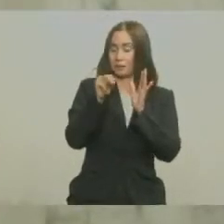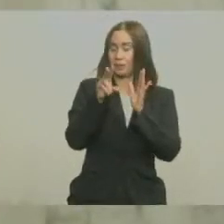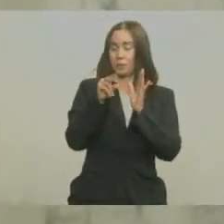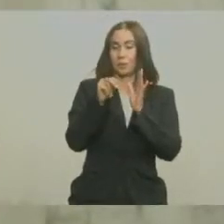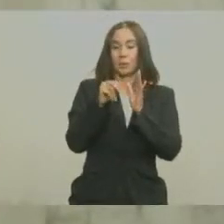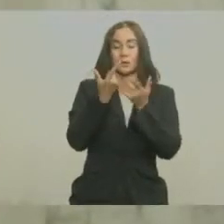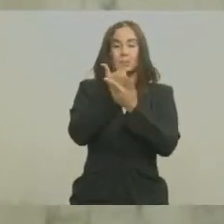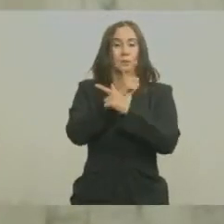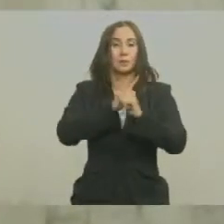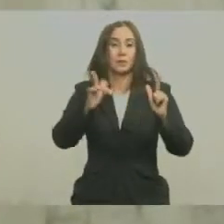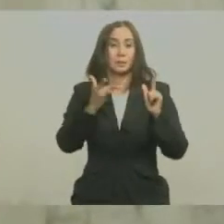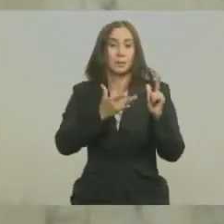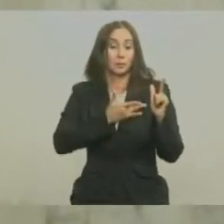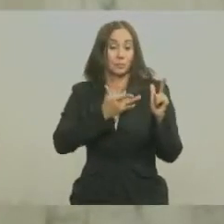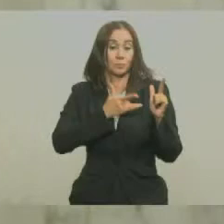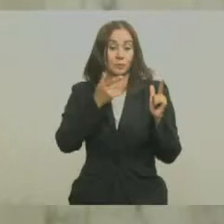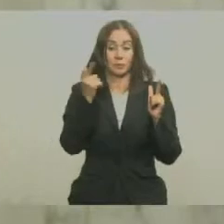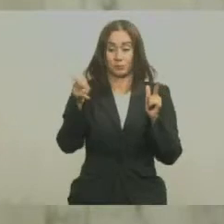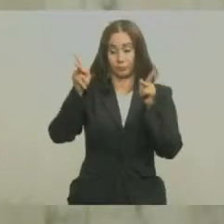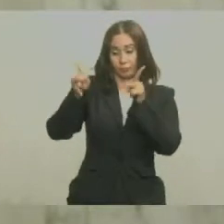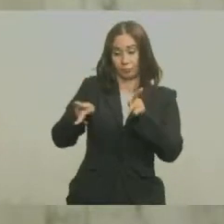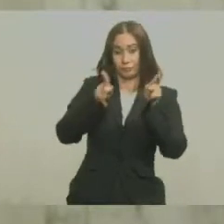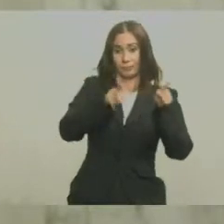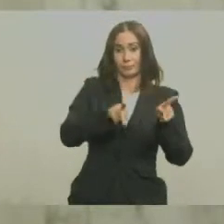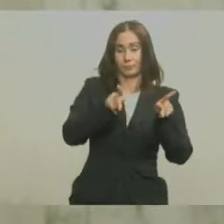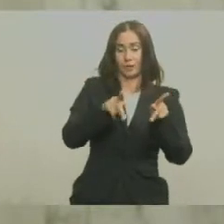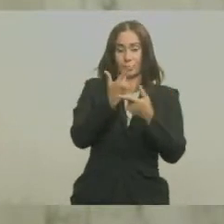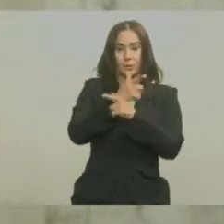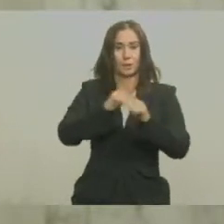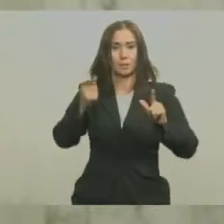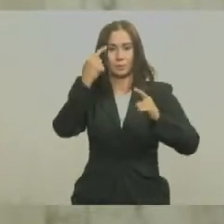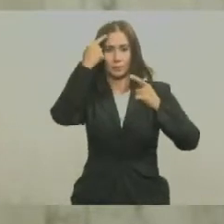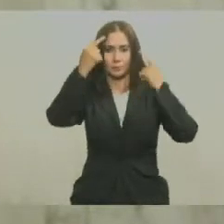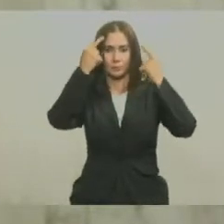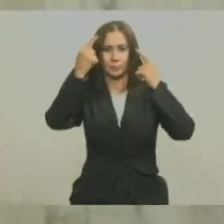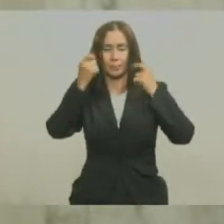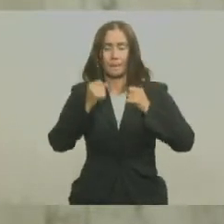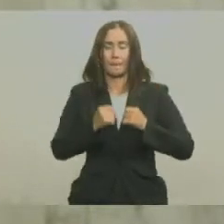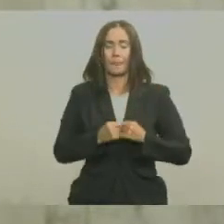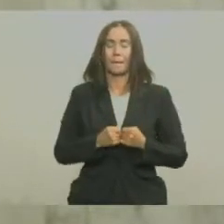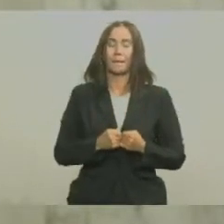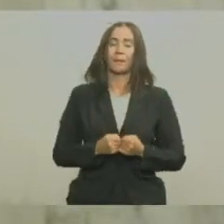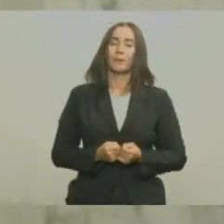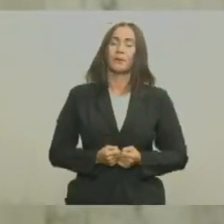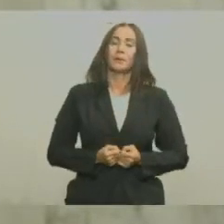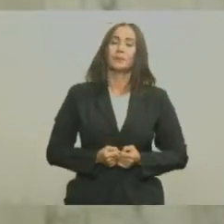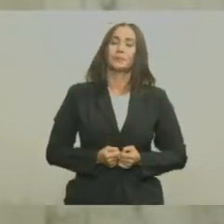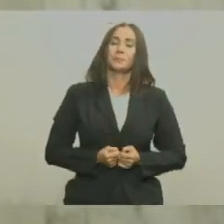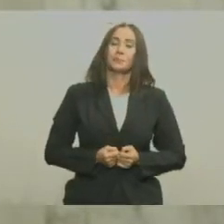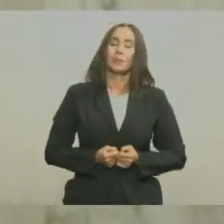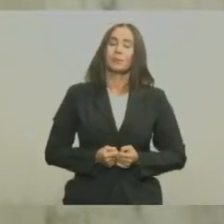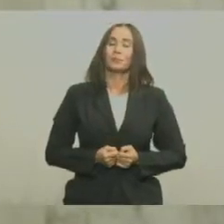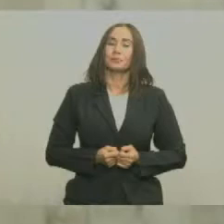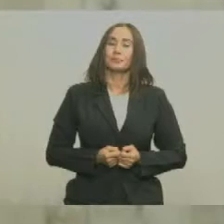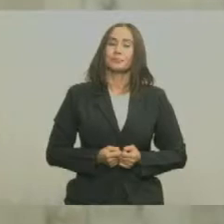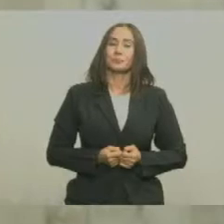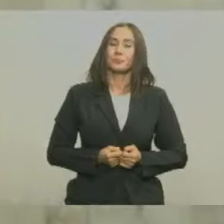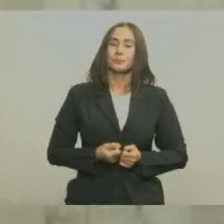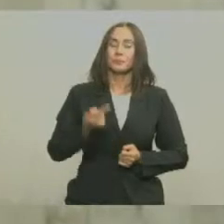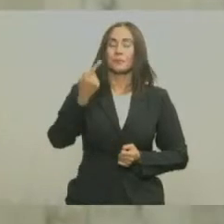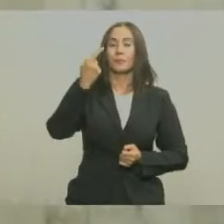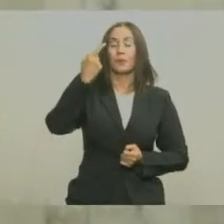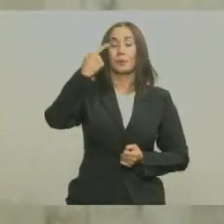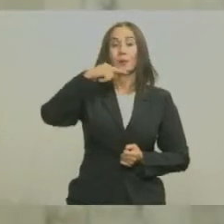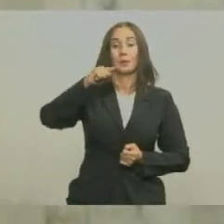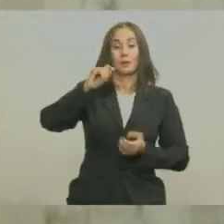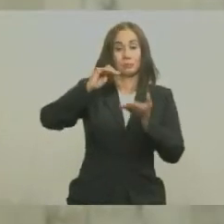libre consentimiento de ambos contrayentes. En consecuencia, el consentimiento no puede